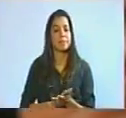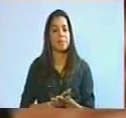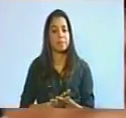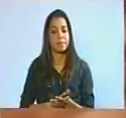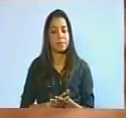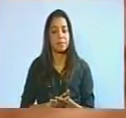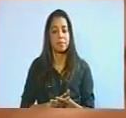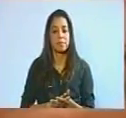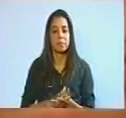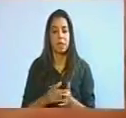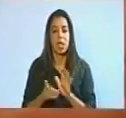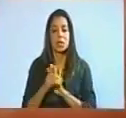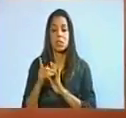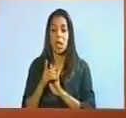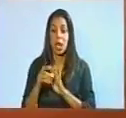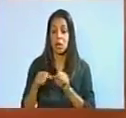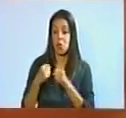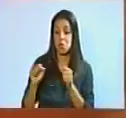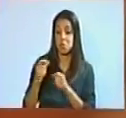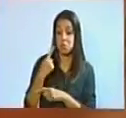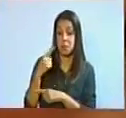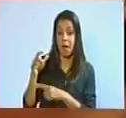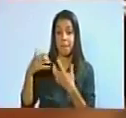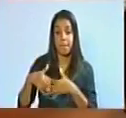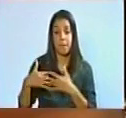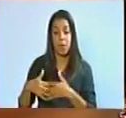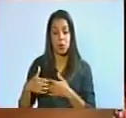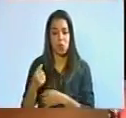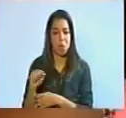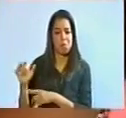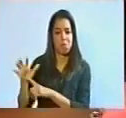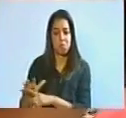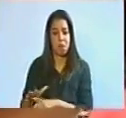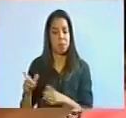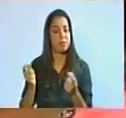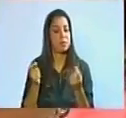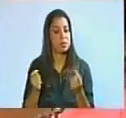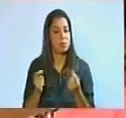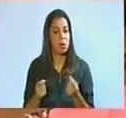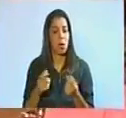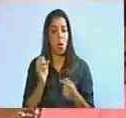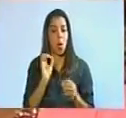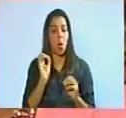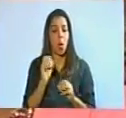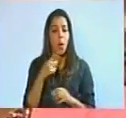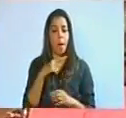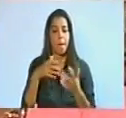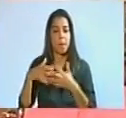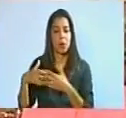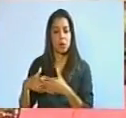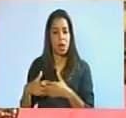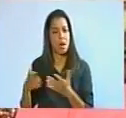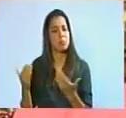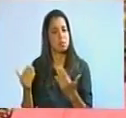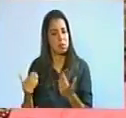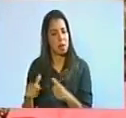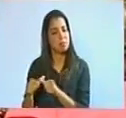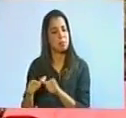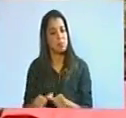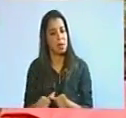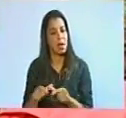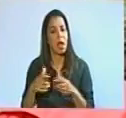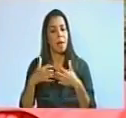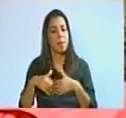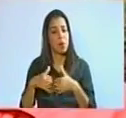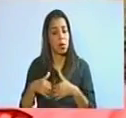sin violentar los derechos del otro que produce y sin ahuyentar a los productores. Ven, quédate aquí, produce. Pero